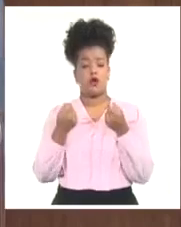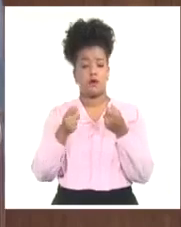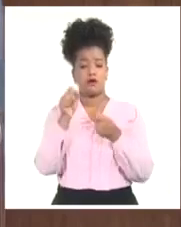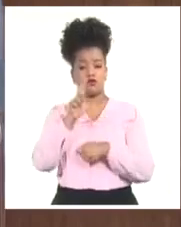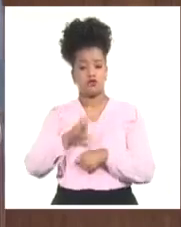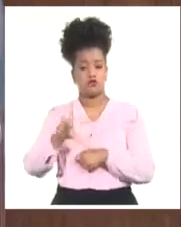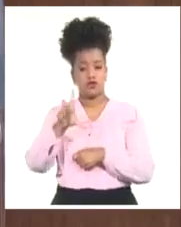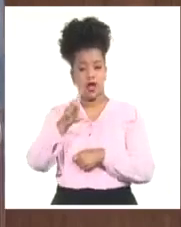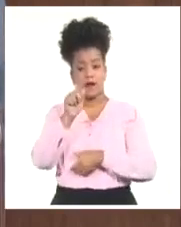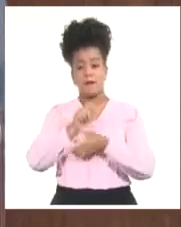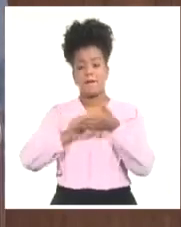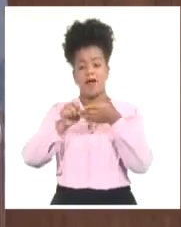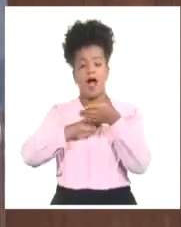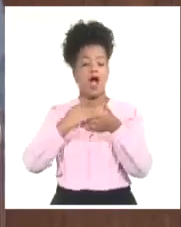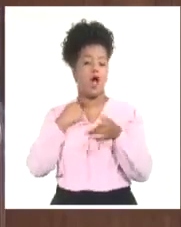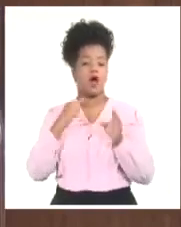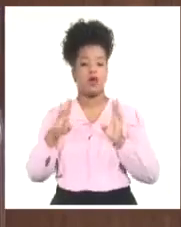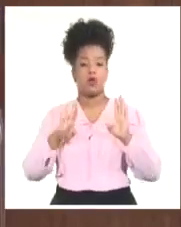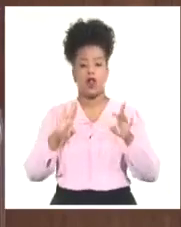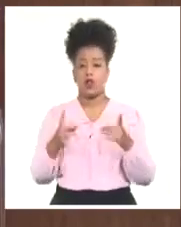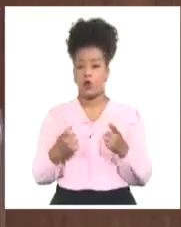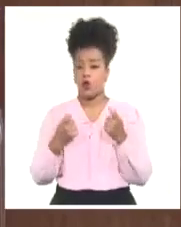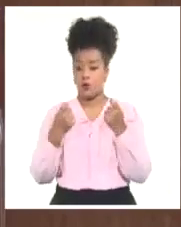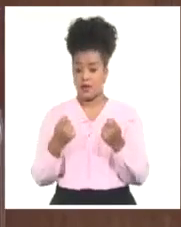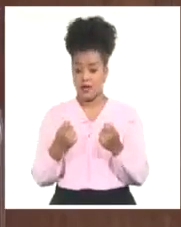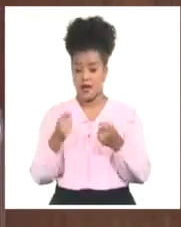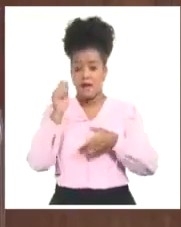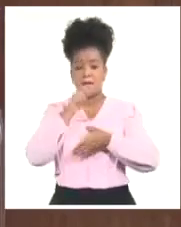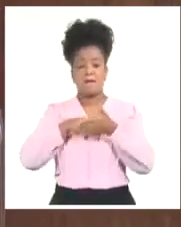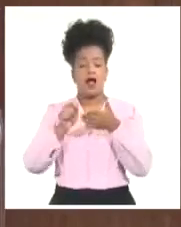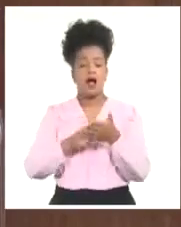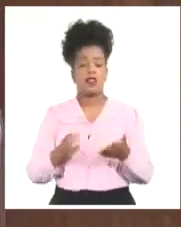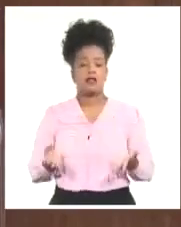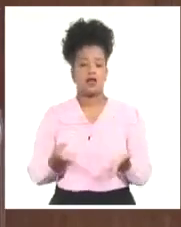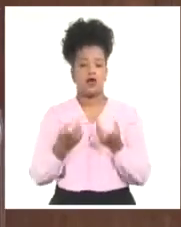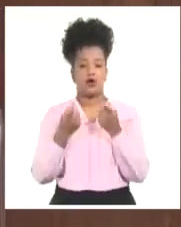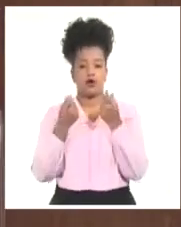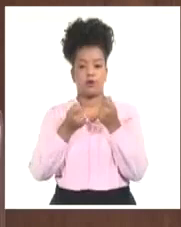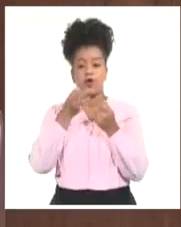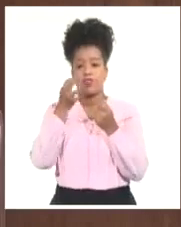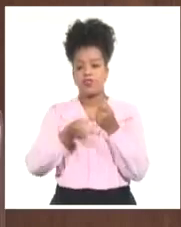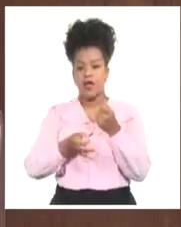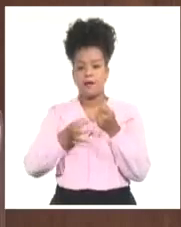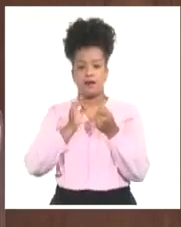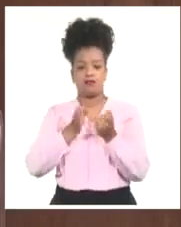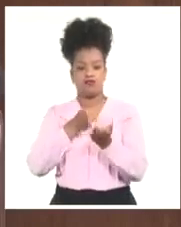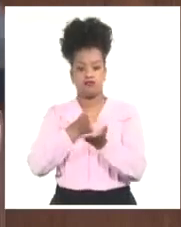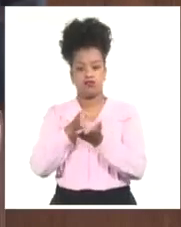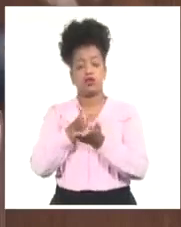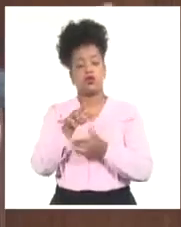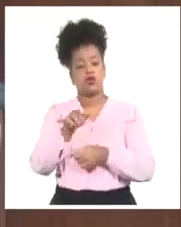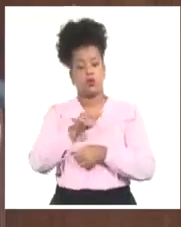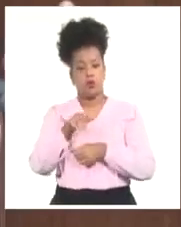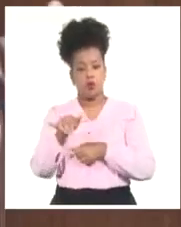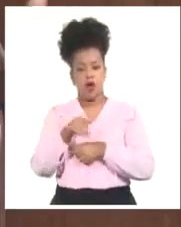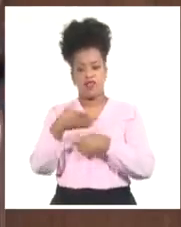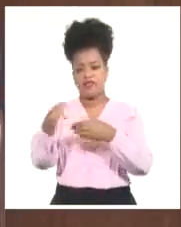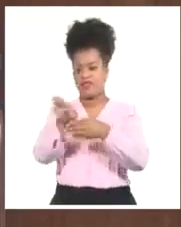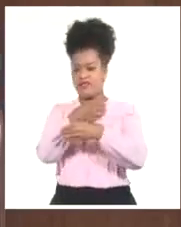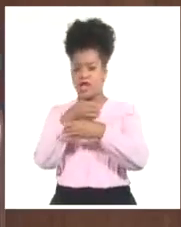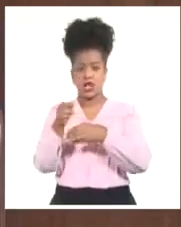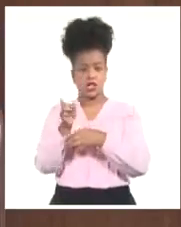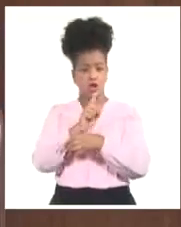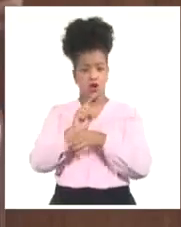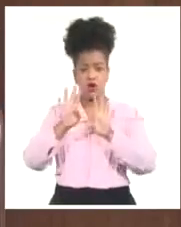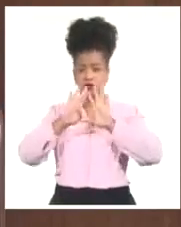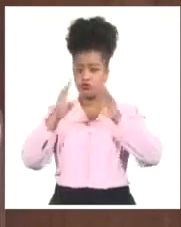economía y el plan nacional de desarrollo económico. Eso hay que verlo de manera armónica y no de manera diferenciada. Hay que verla